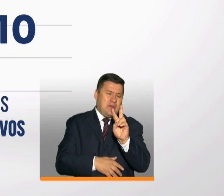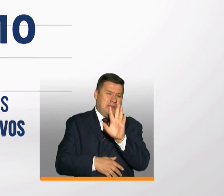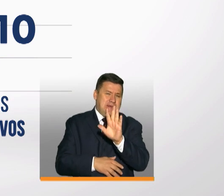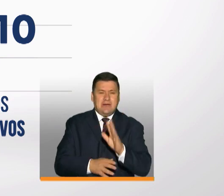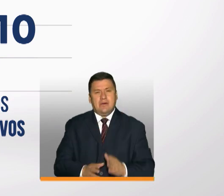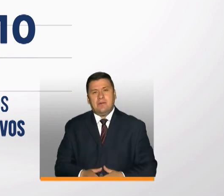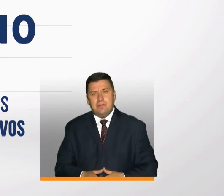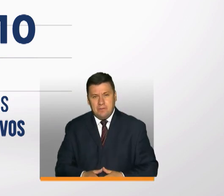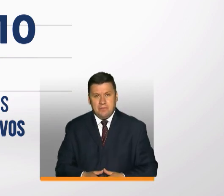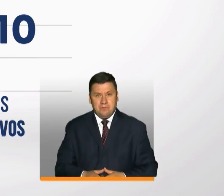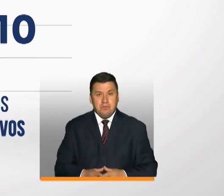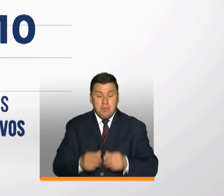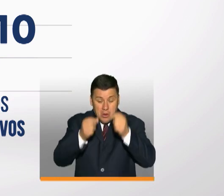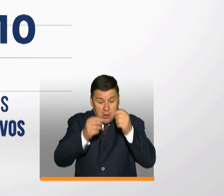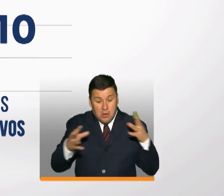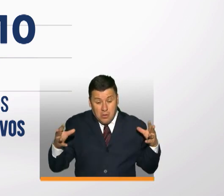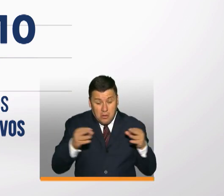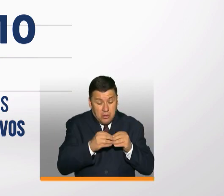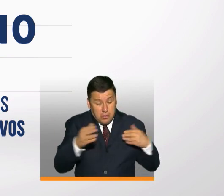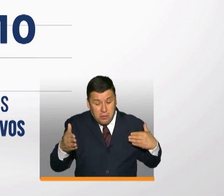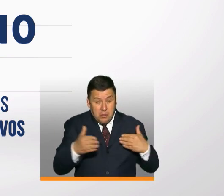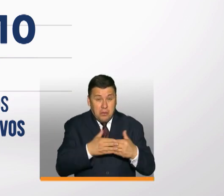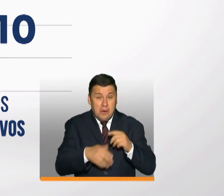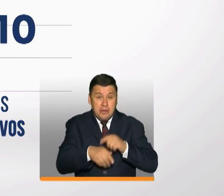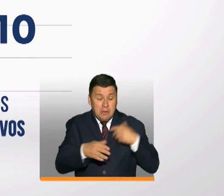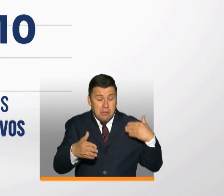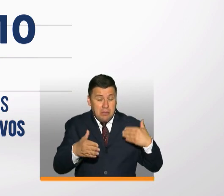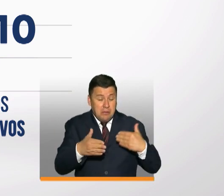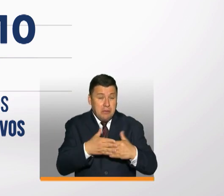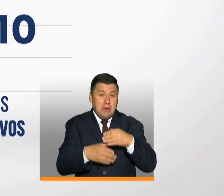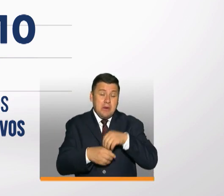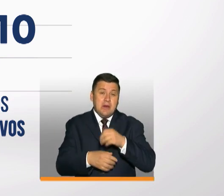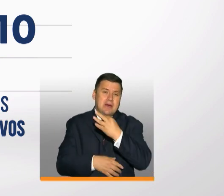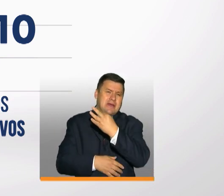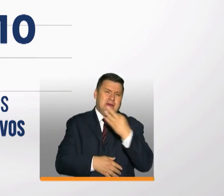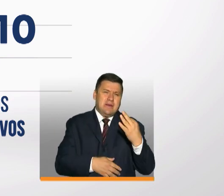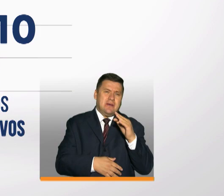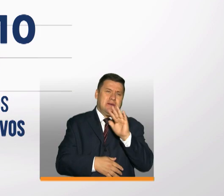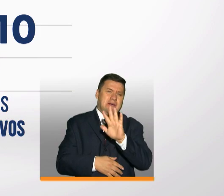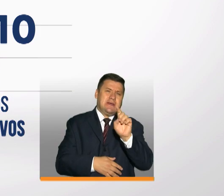1.444.125. El acumulado de casos positivos en el tiempo ha sido de